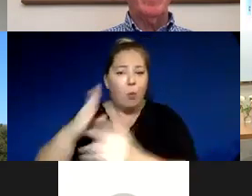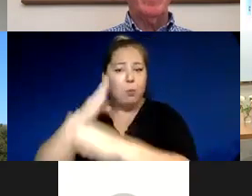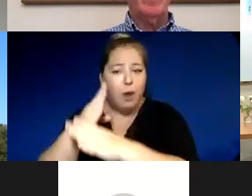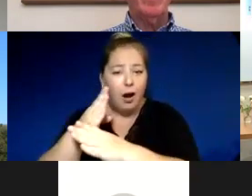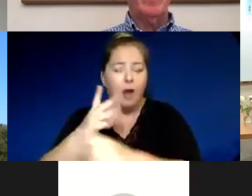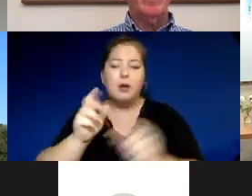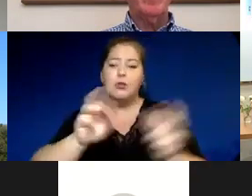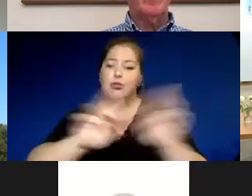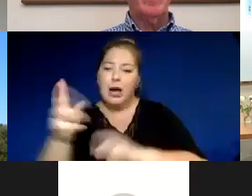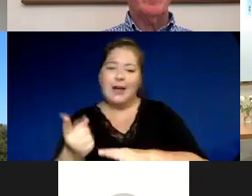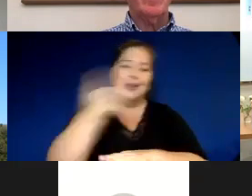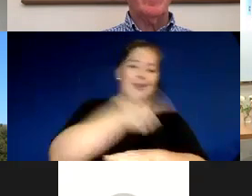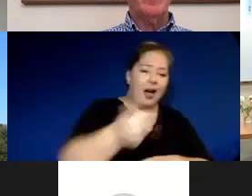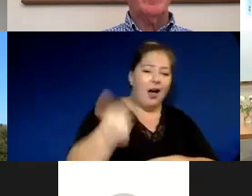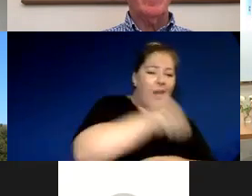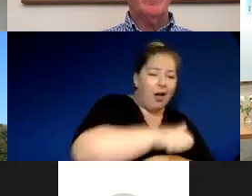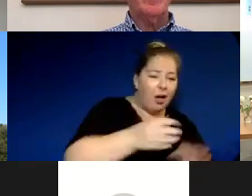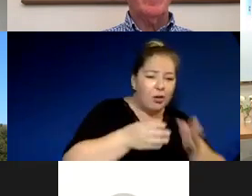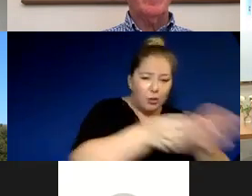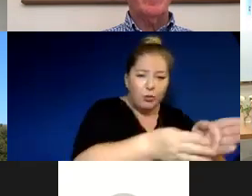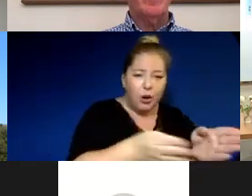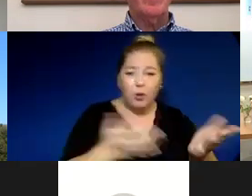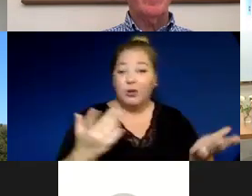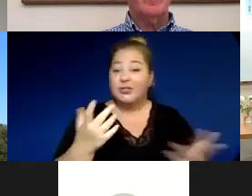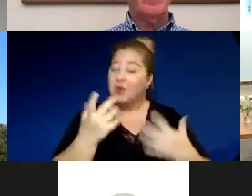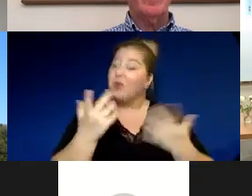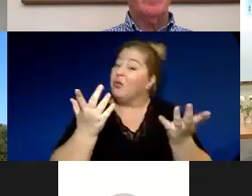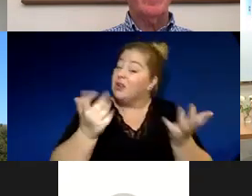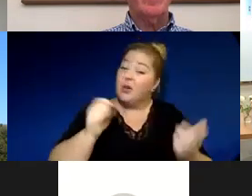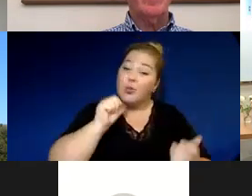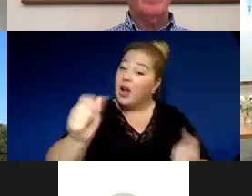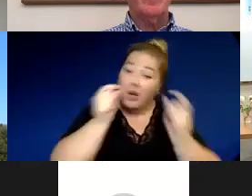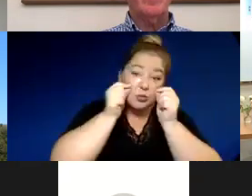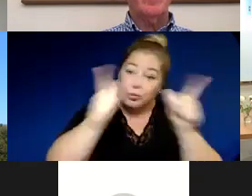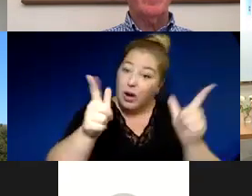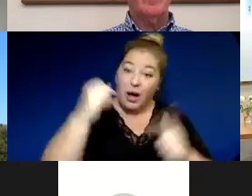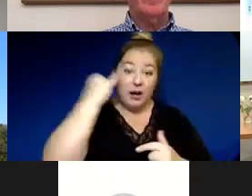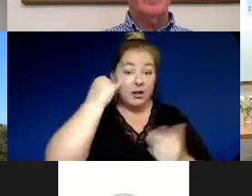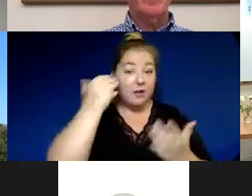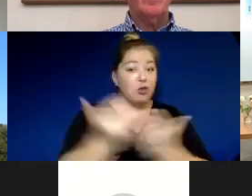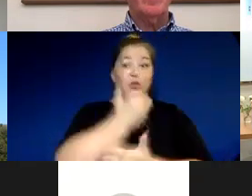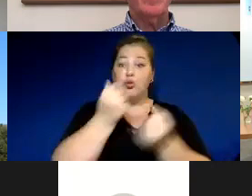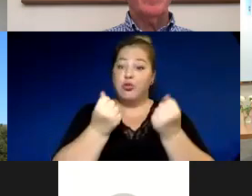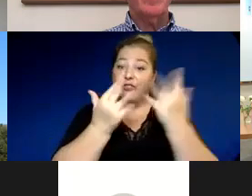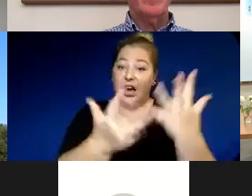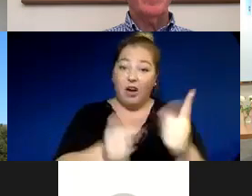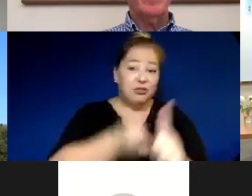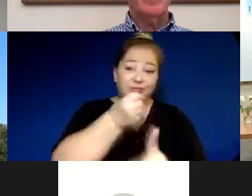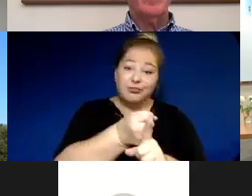Porque, claro, se puede iniciar un incendio en cualquier momento. Así que manténganse al